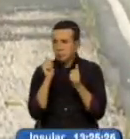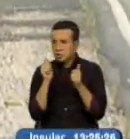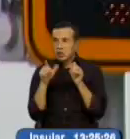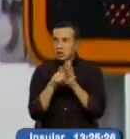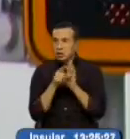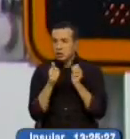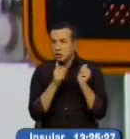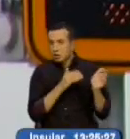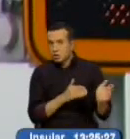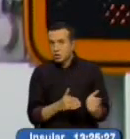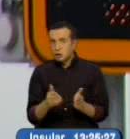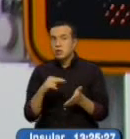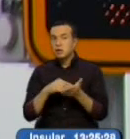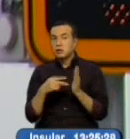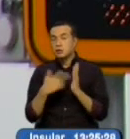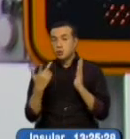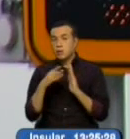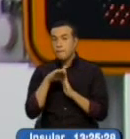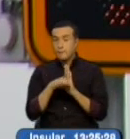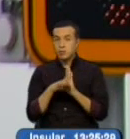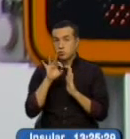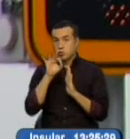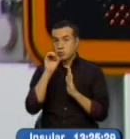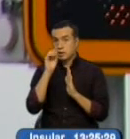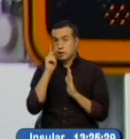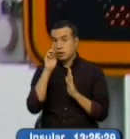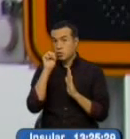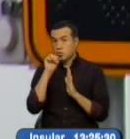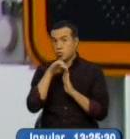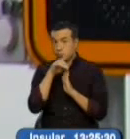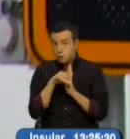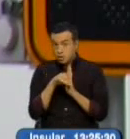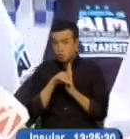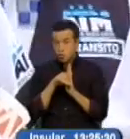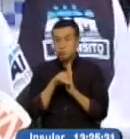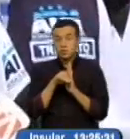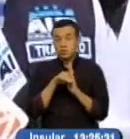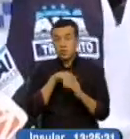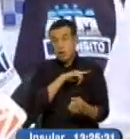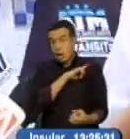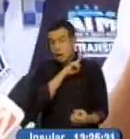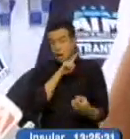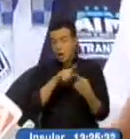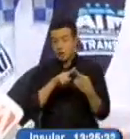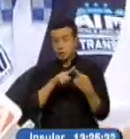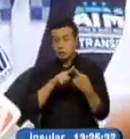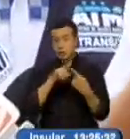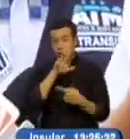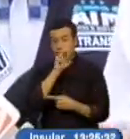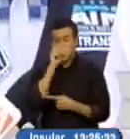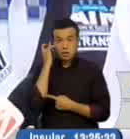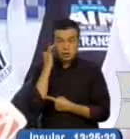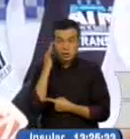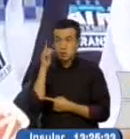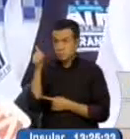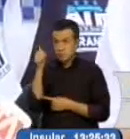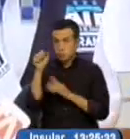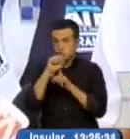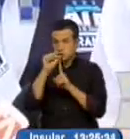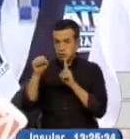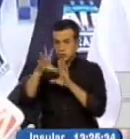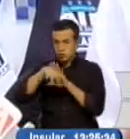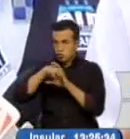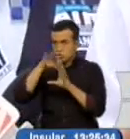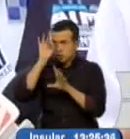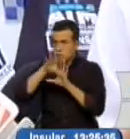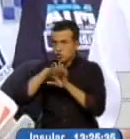dice la ley, o sea, menos de 90 kilómetros por hora. Al final de los 30 días, el sistema sortea a quienes han pasado